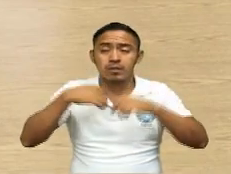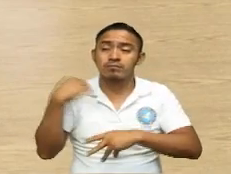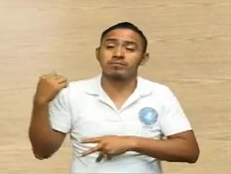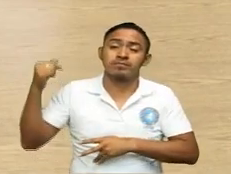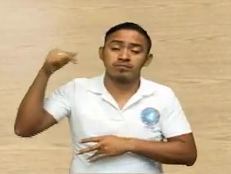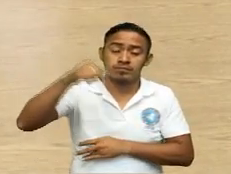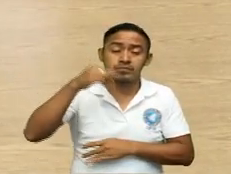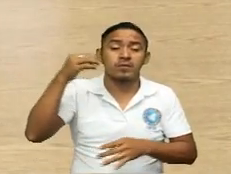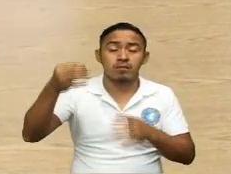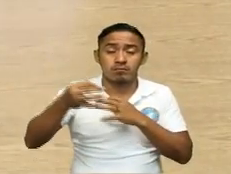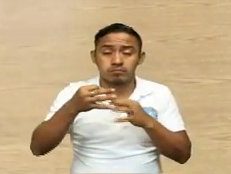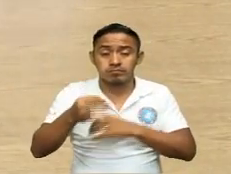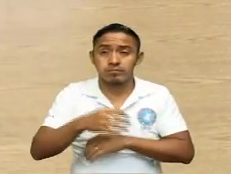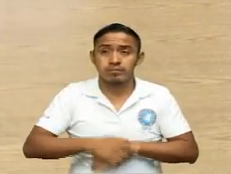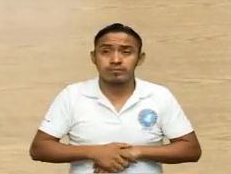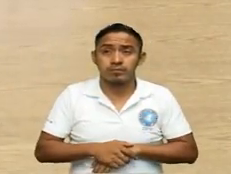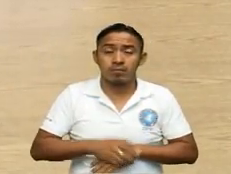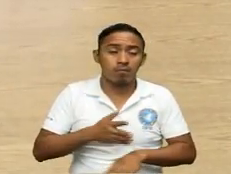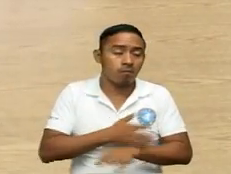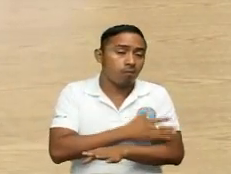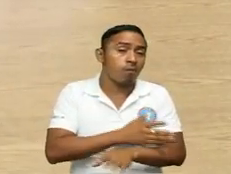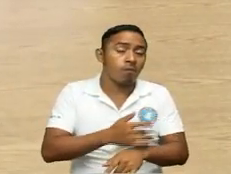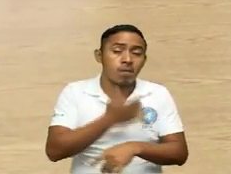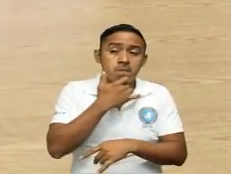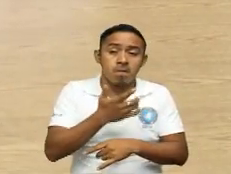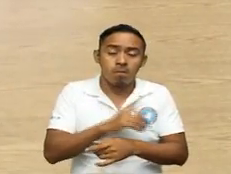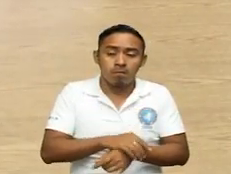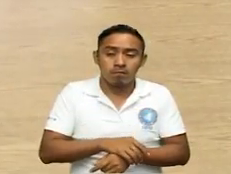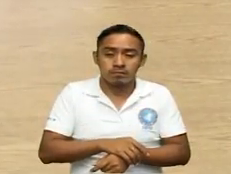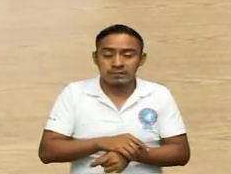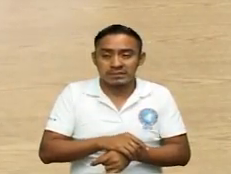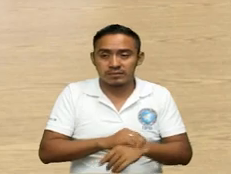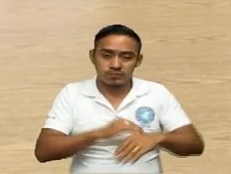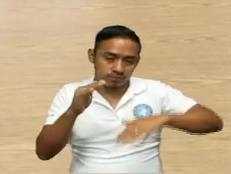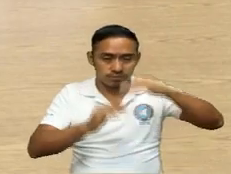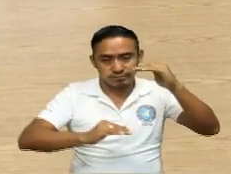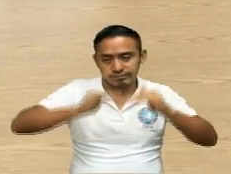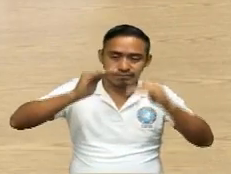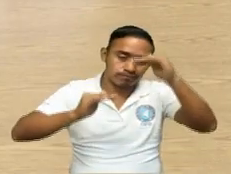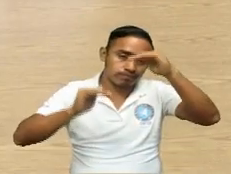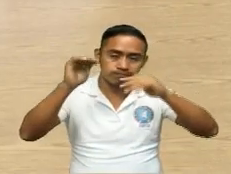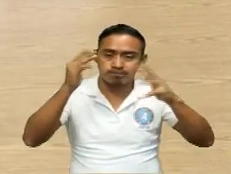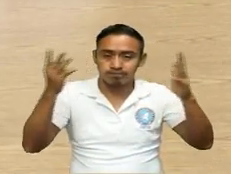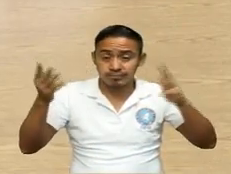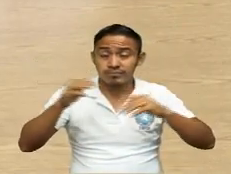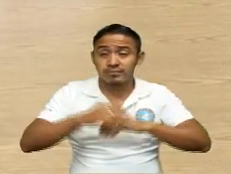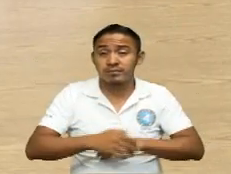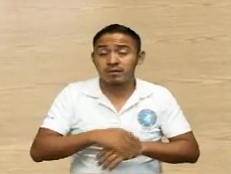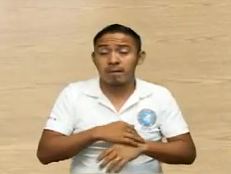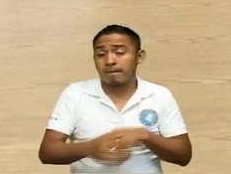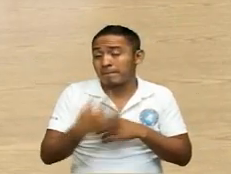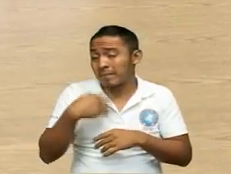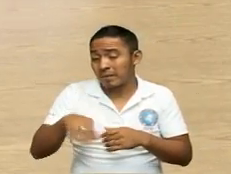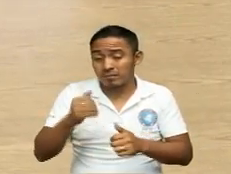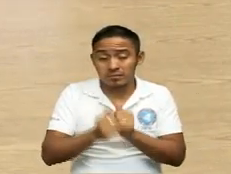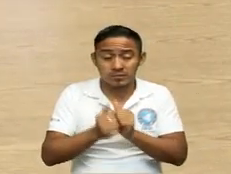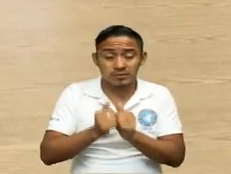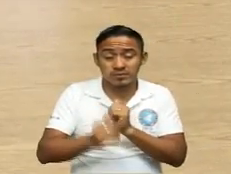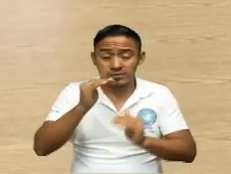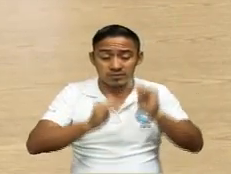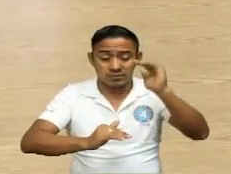Y en los pacientes diabéticos, como había mencionado, se da por el descontrol de la glicemia que ya llevan. Aquellos pacientes que están mal controlados, aquellos pacientes